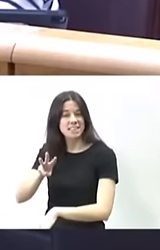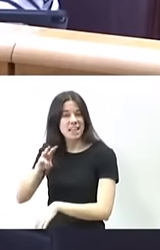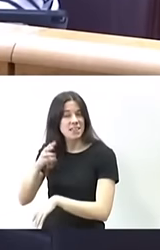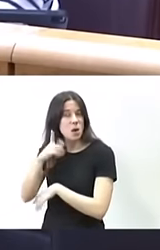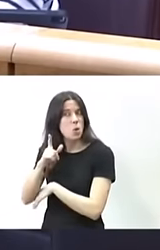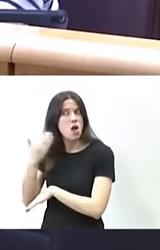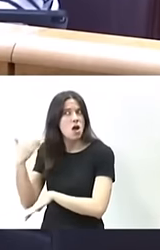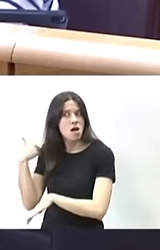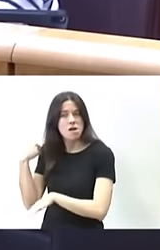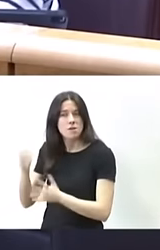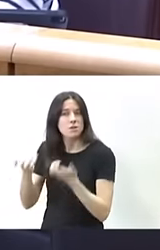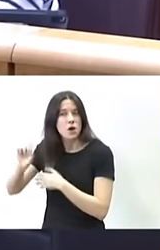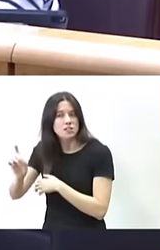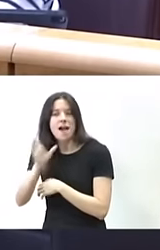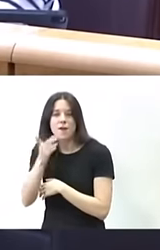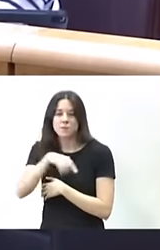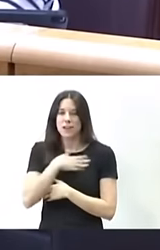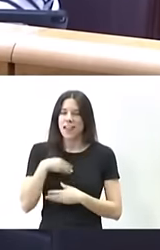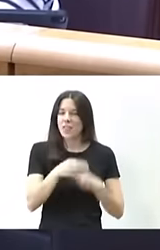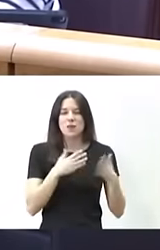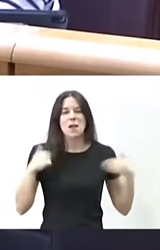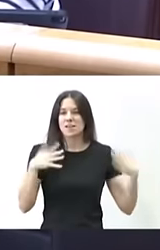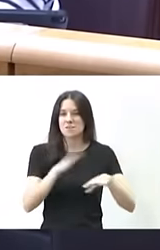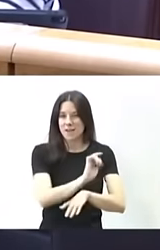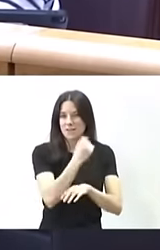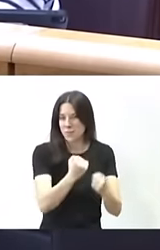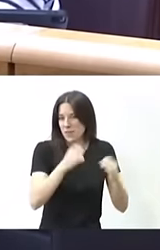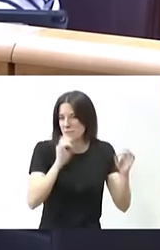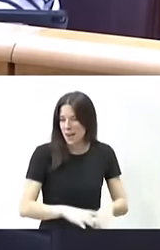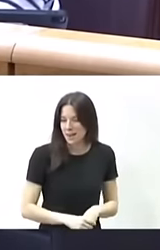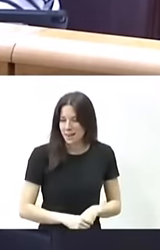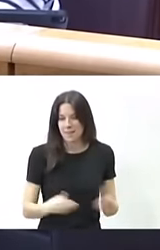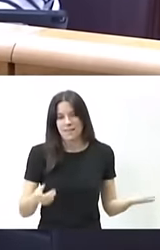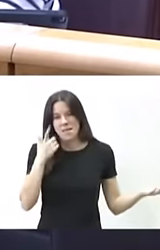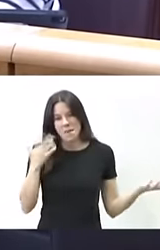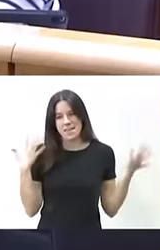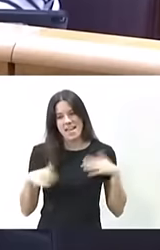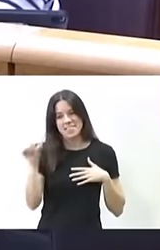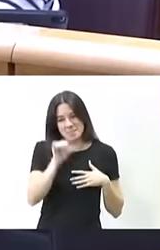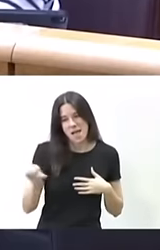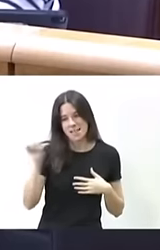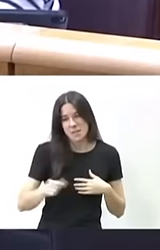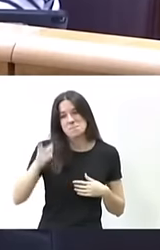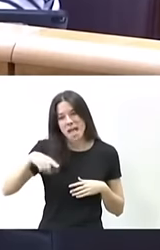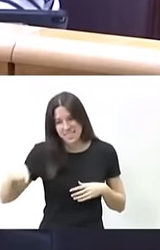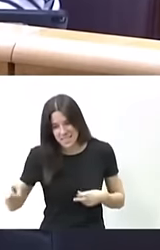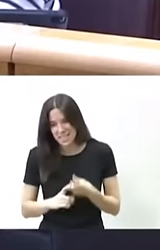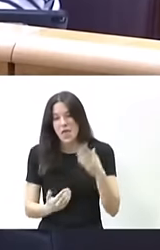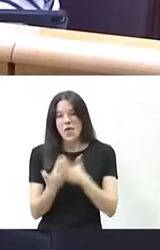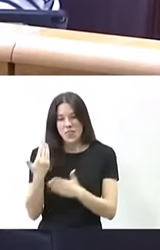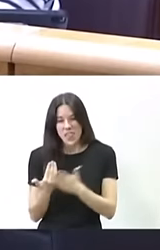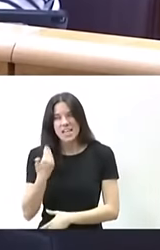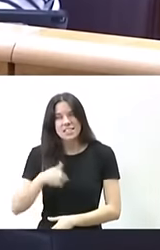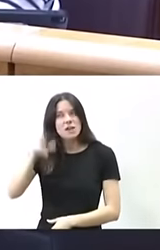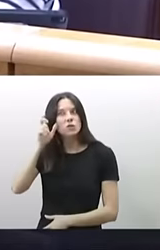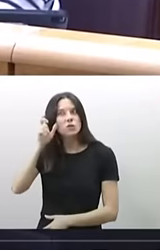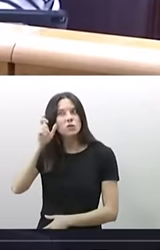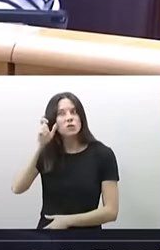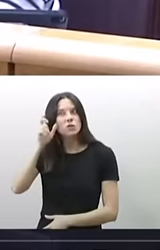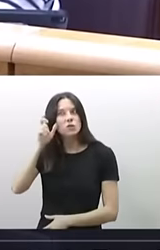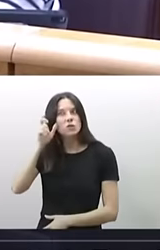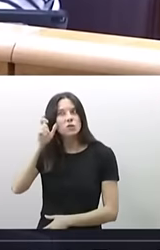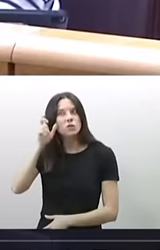están ustedes dispuestos a todo. Pero vamos a ver, si llevamos semanas, meses, días escuchándoles a ustedes